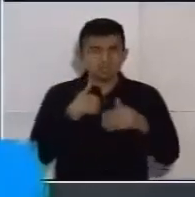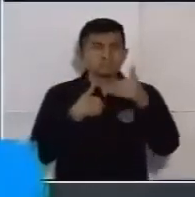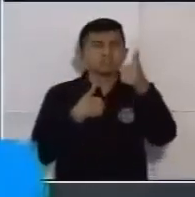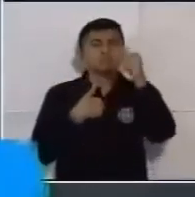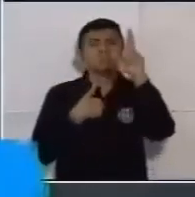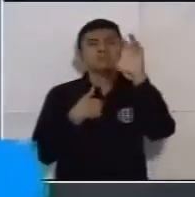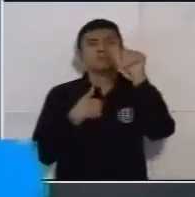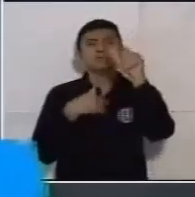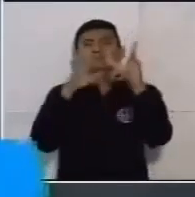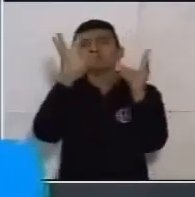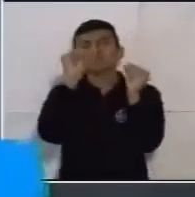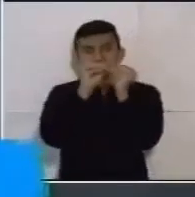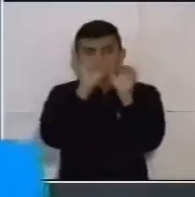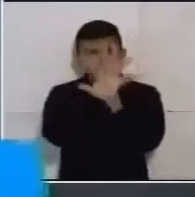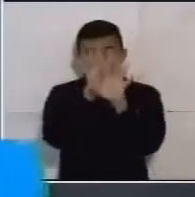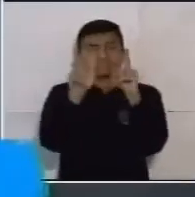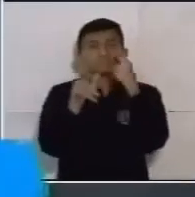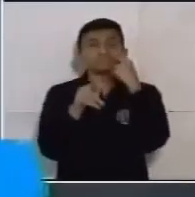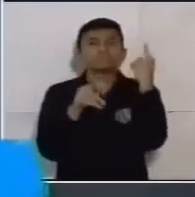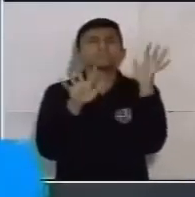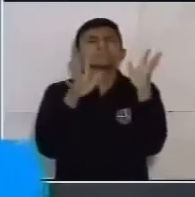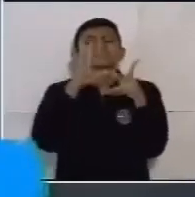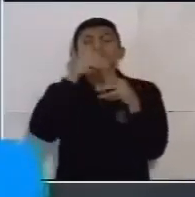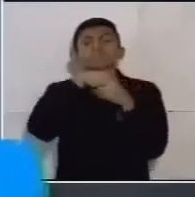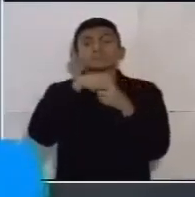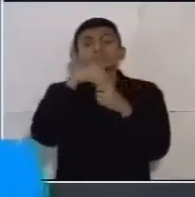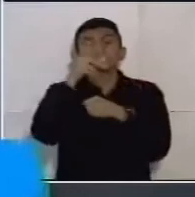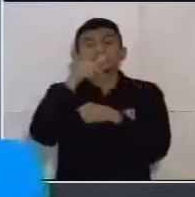total. Y esa área total